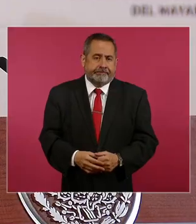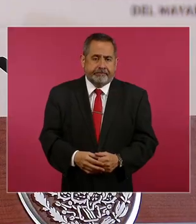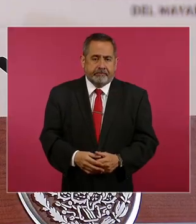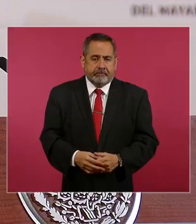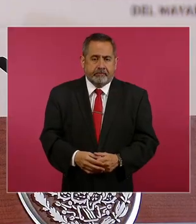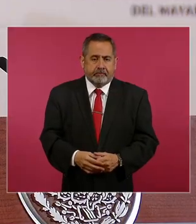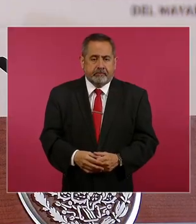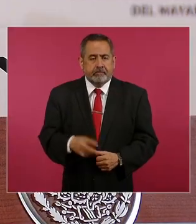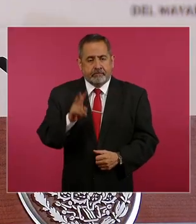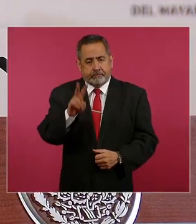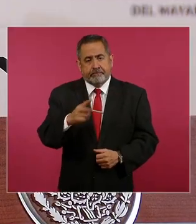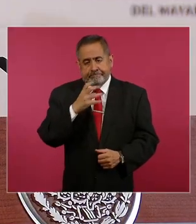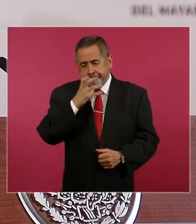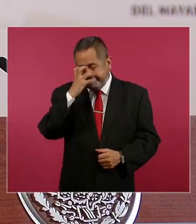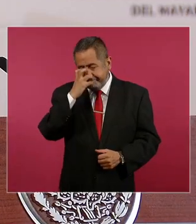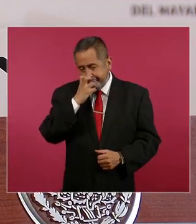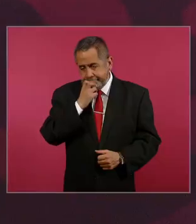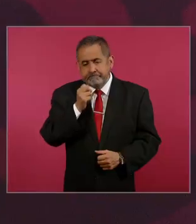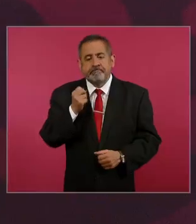eso es lo más triste